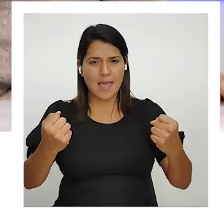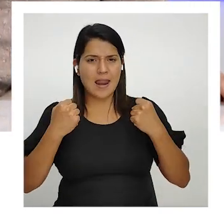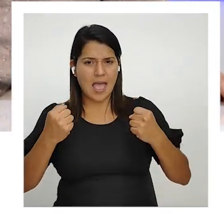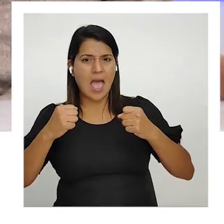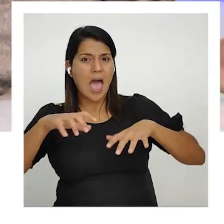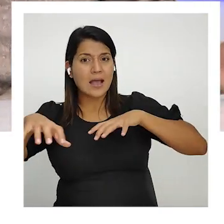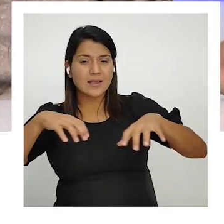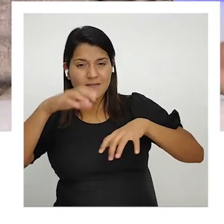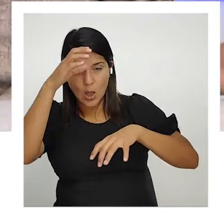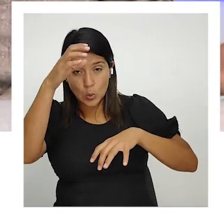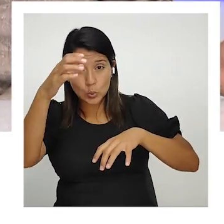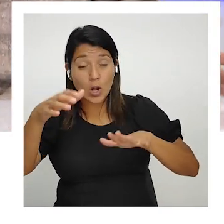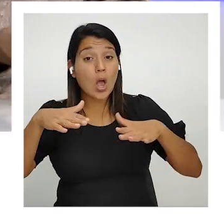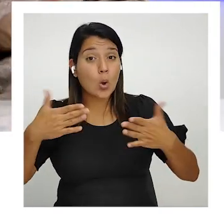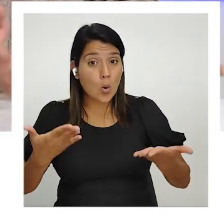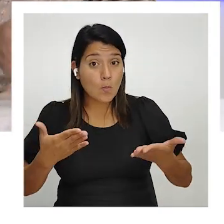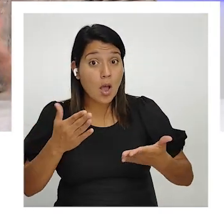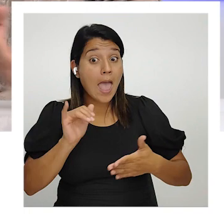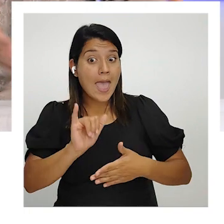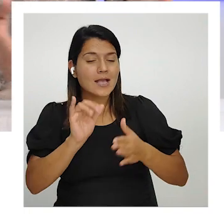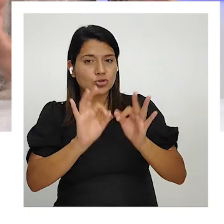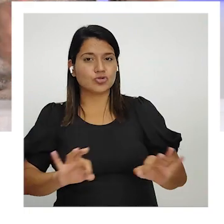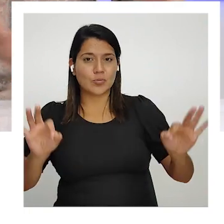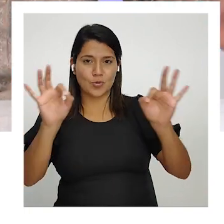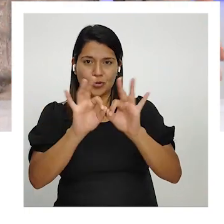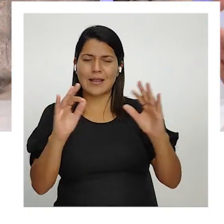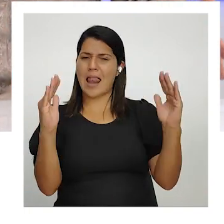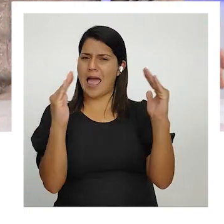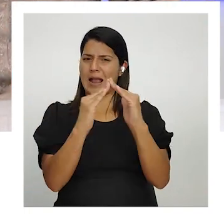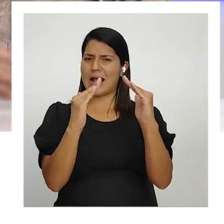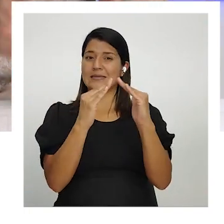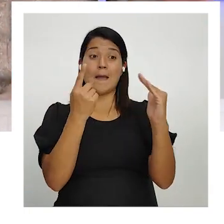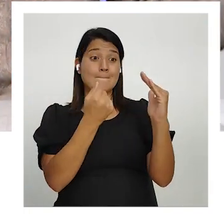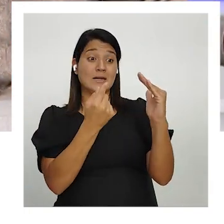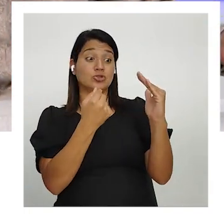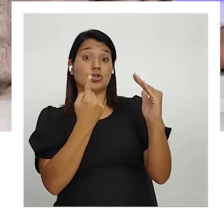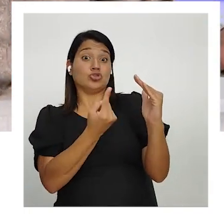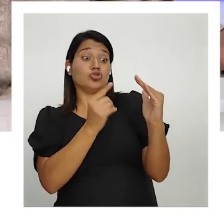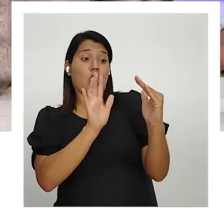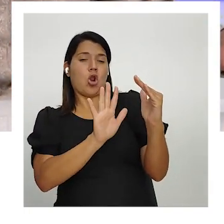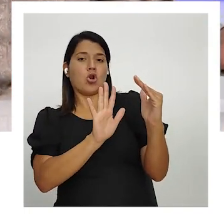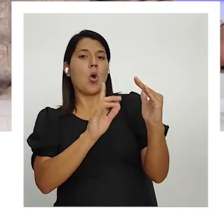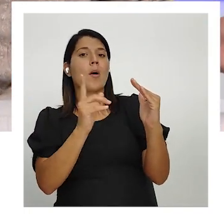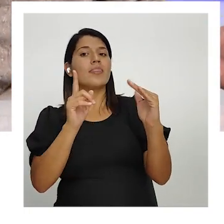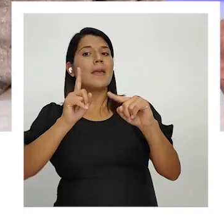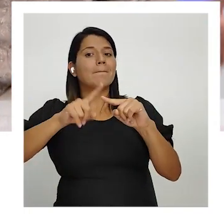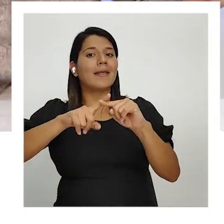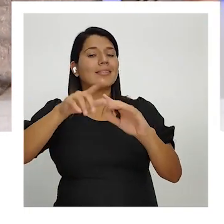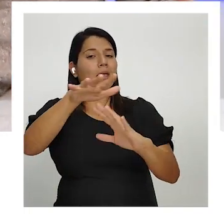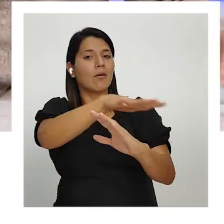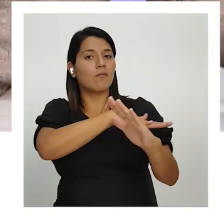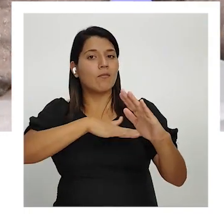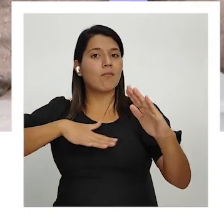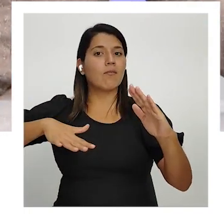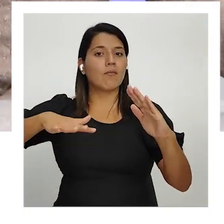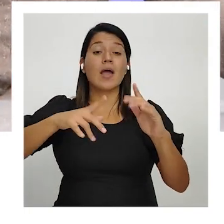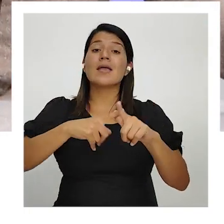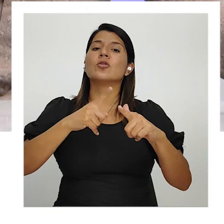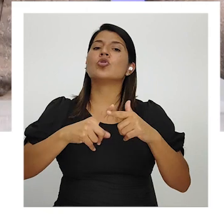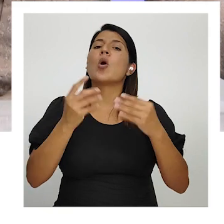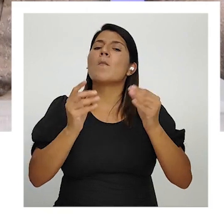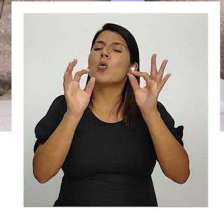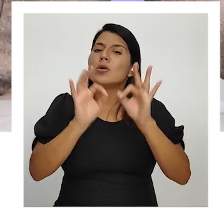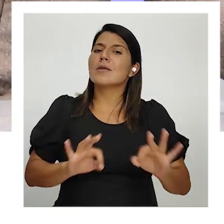culturales. Todo eso es importante. La casa no vale por la casa solamente, sino por el lugar donde está. Entonces es importante que